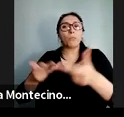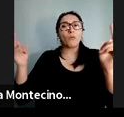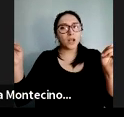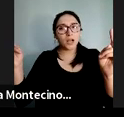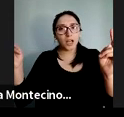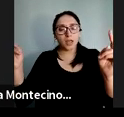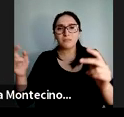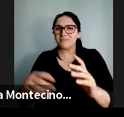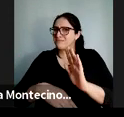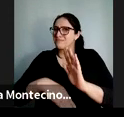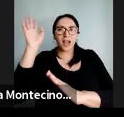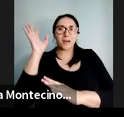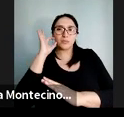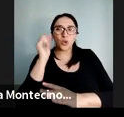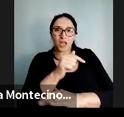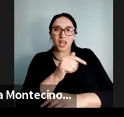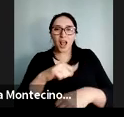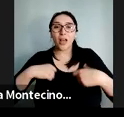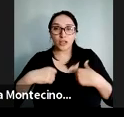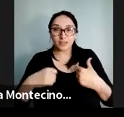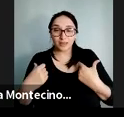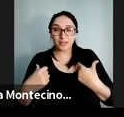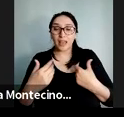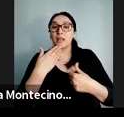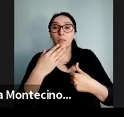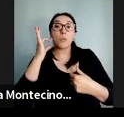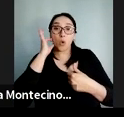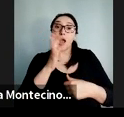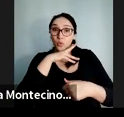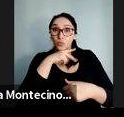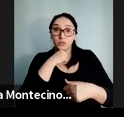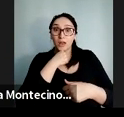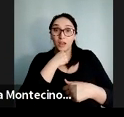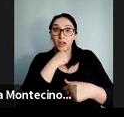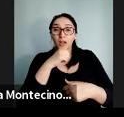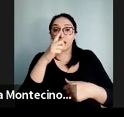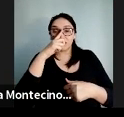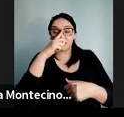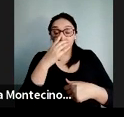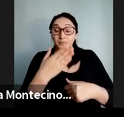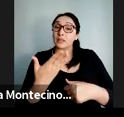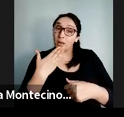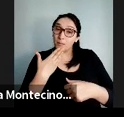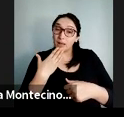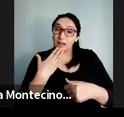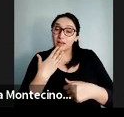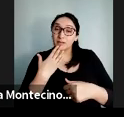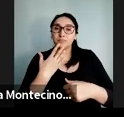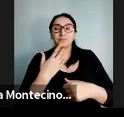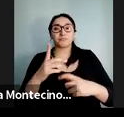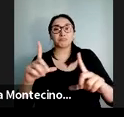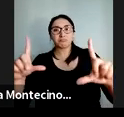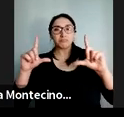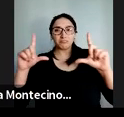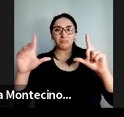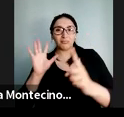tanto en adolescentes como en mujeres adultas. También en que las campañas a nivel